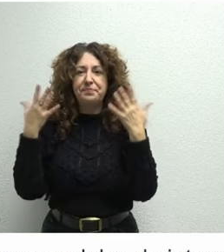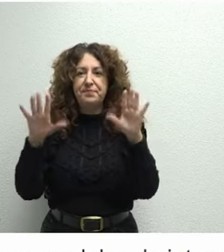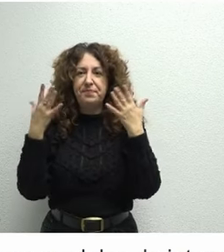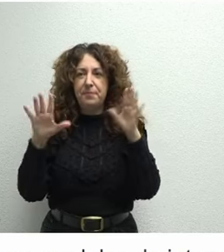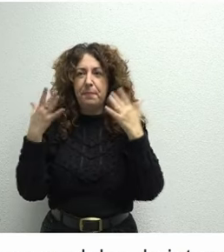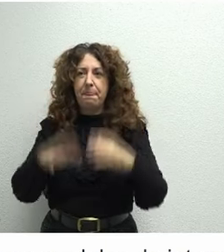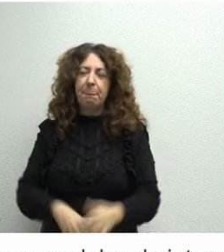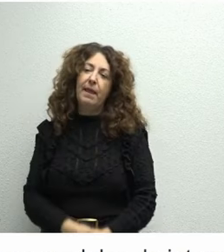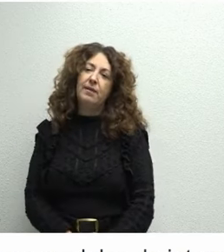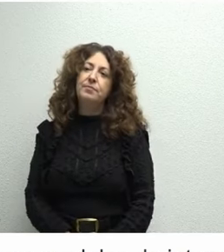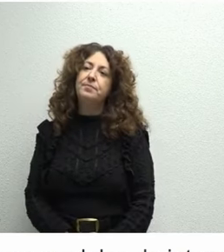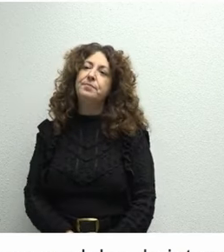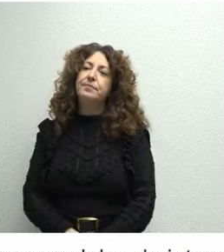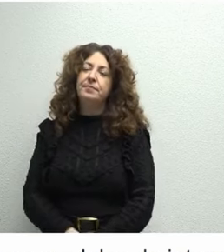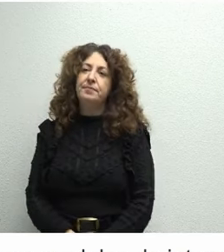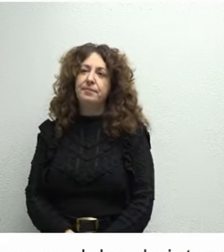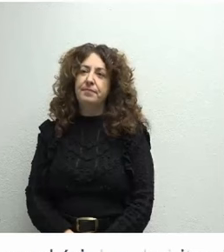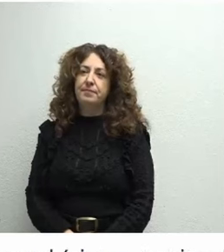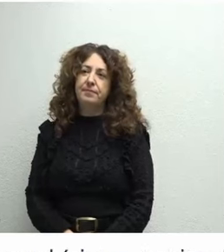Candela